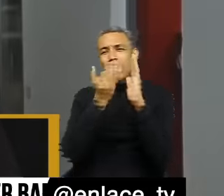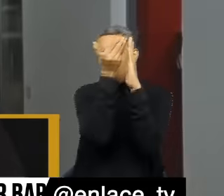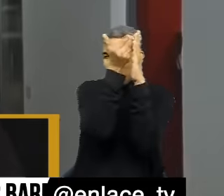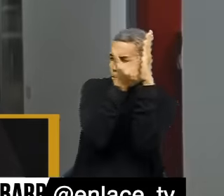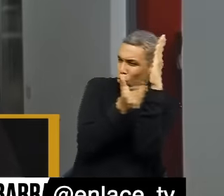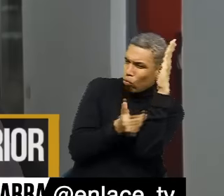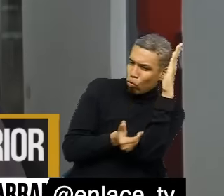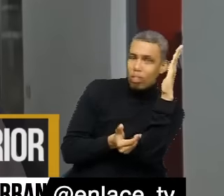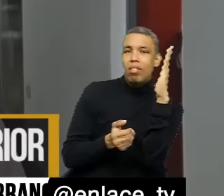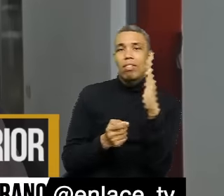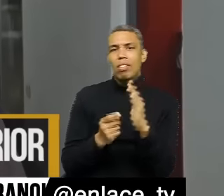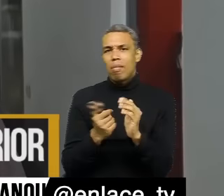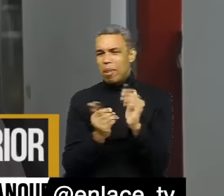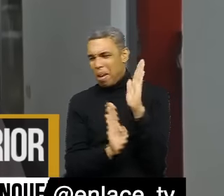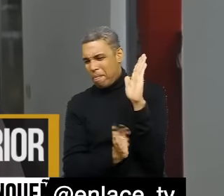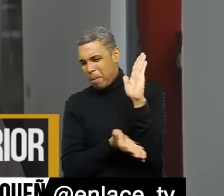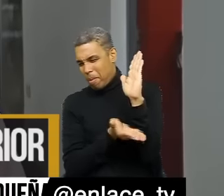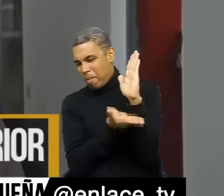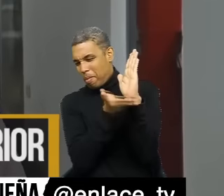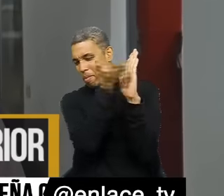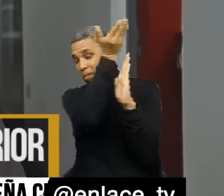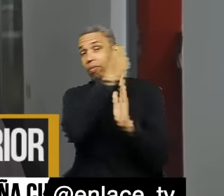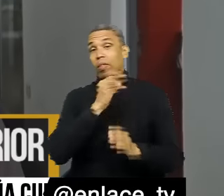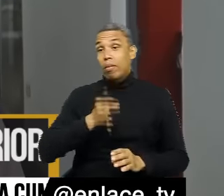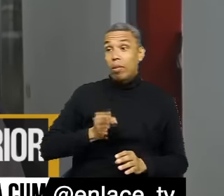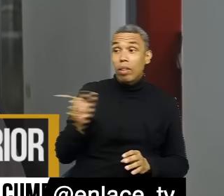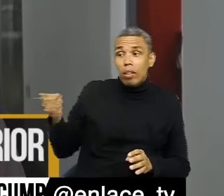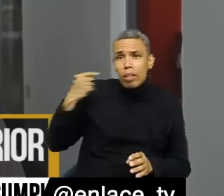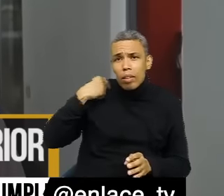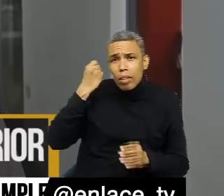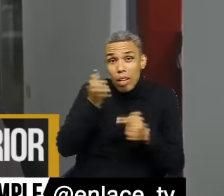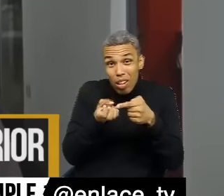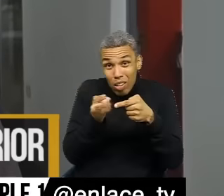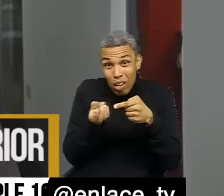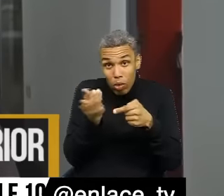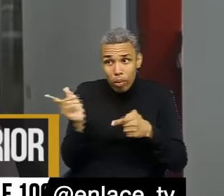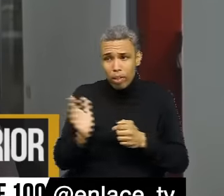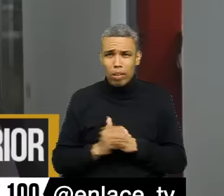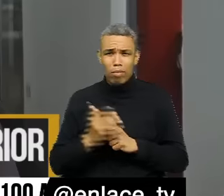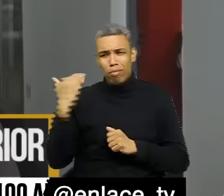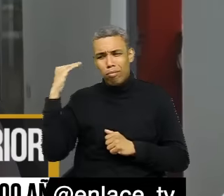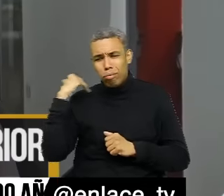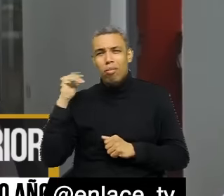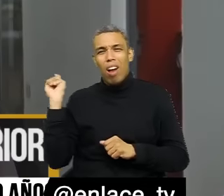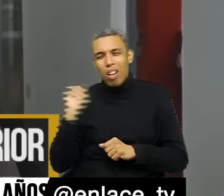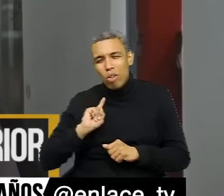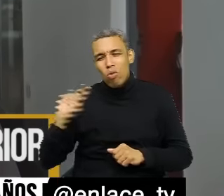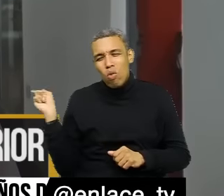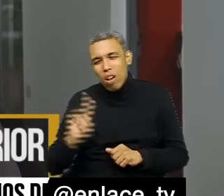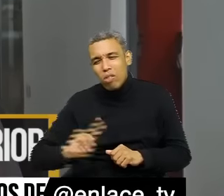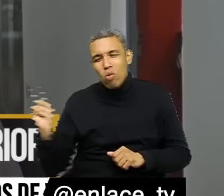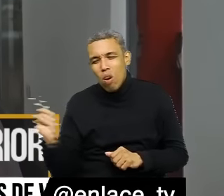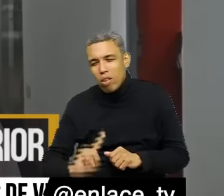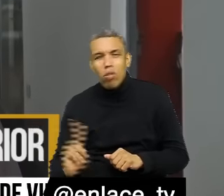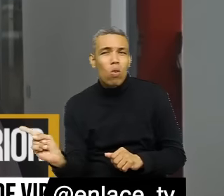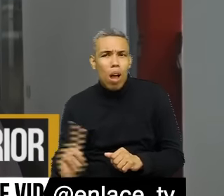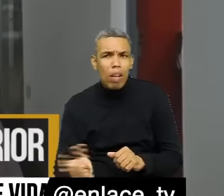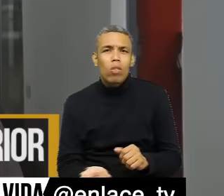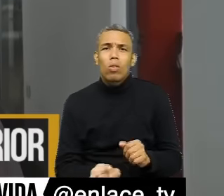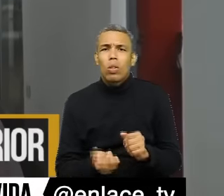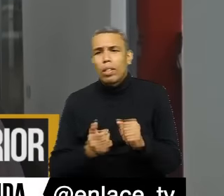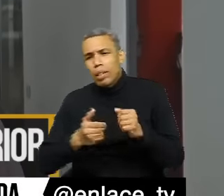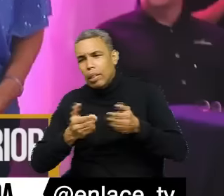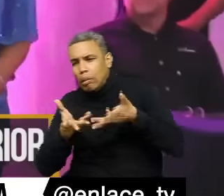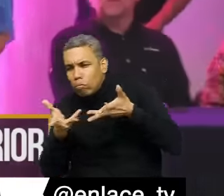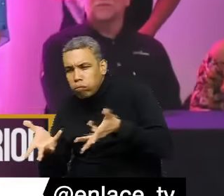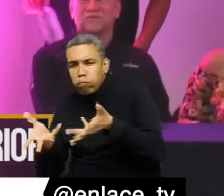Sonia y hoy son personas reconocidas y son personas dignas de una sociedad como la de